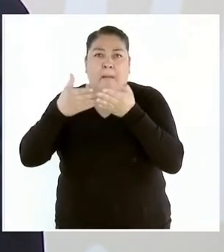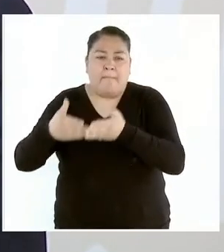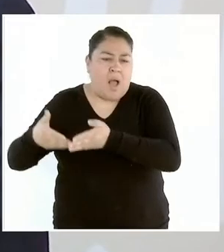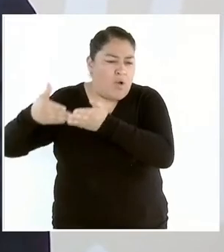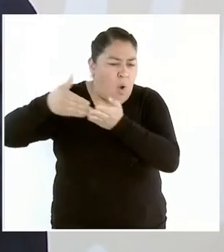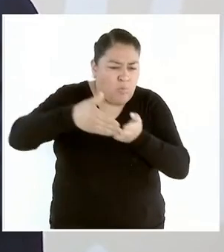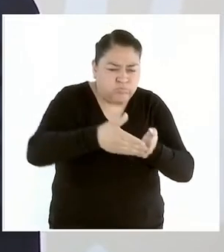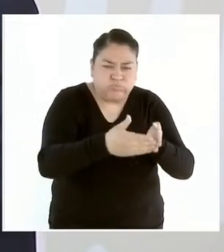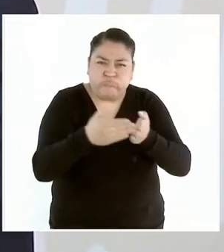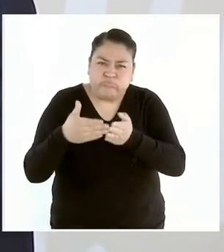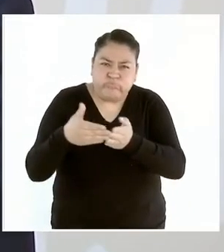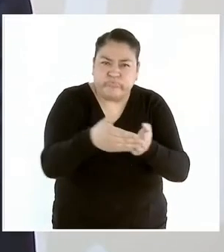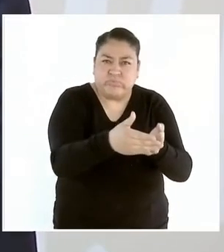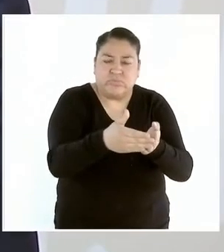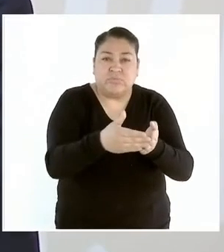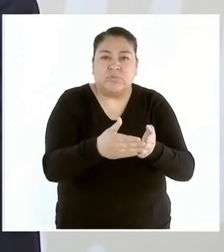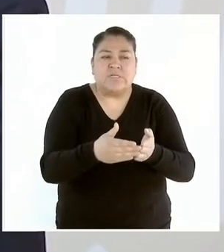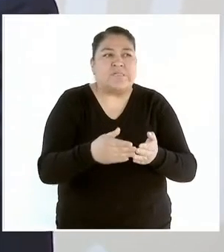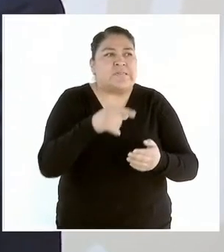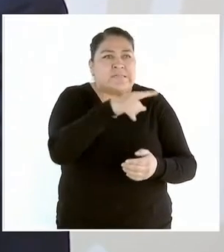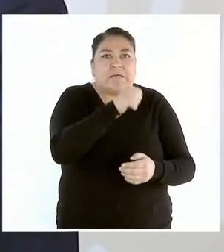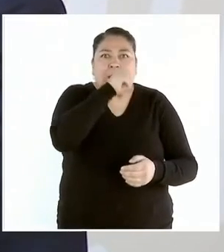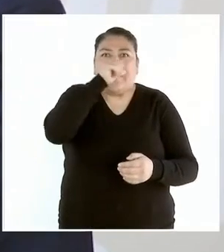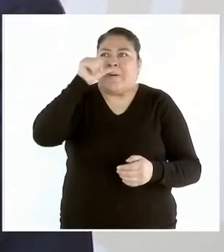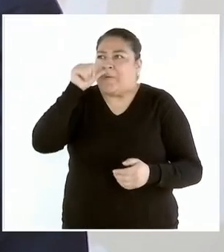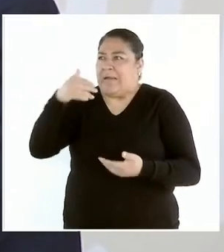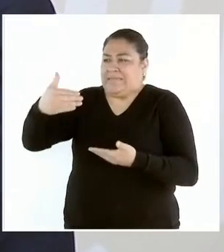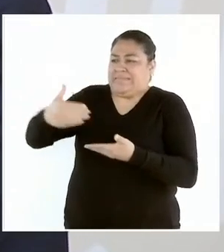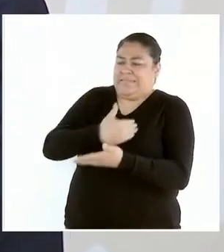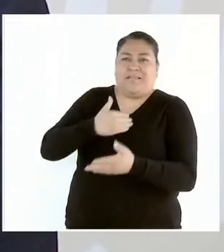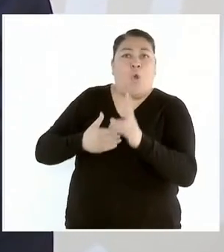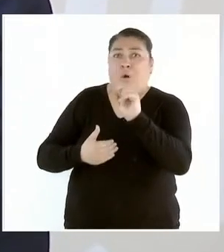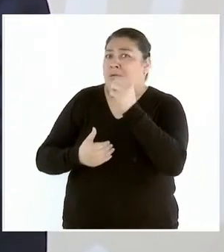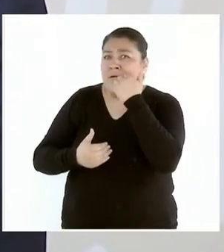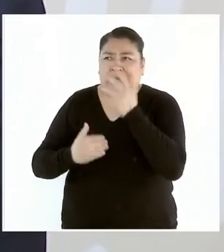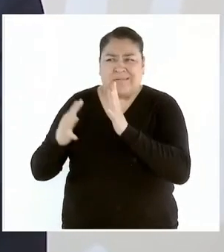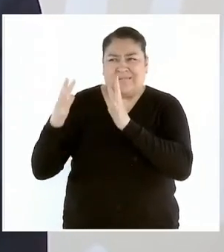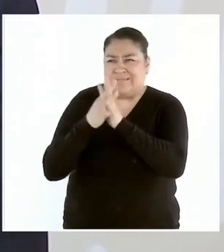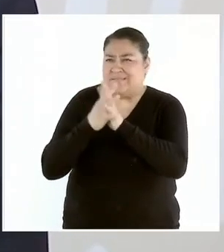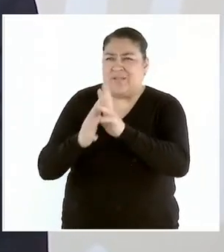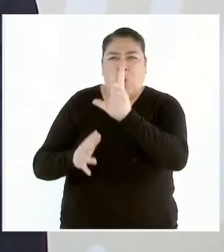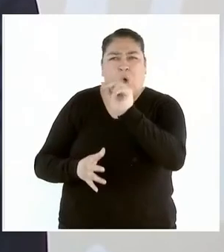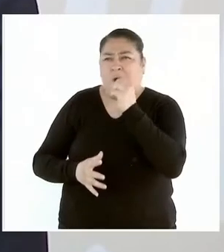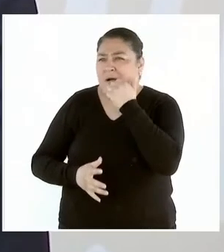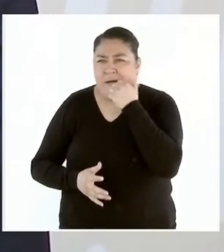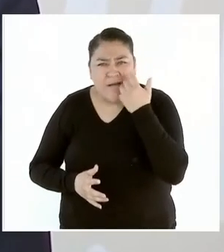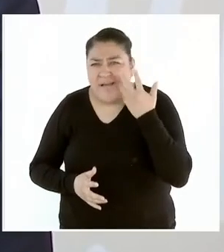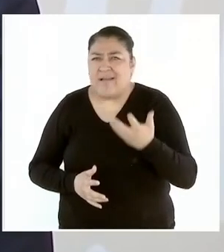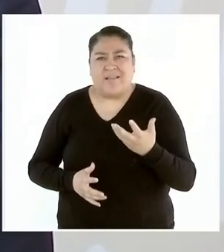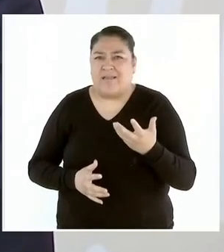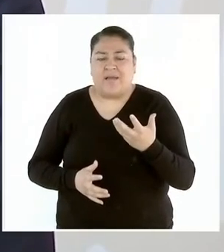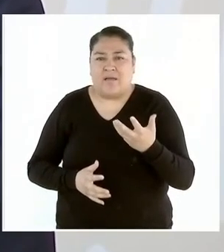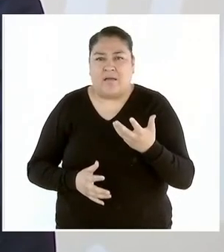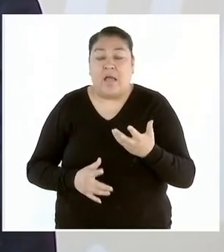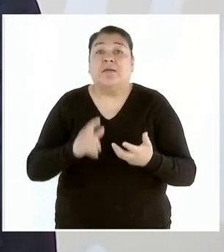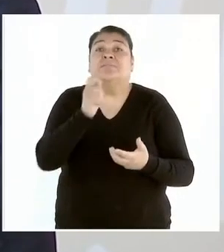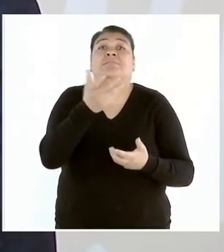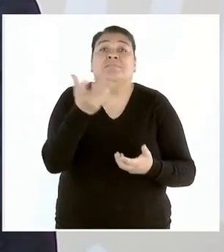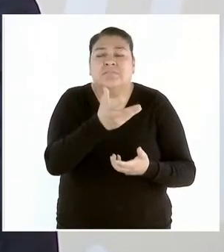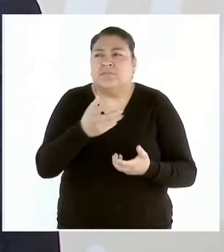los esfuerzos de juárez por evitar a toda costa la guerra dieron lugar a